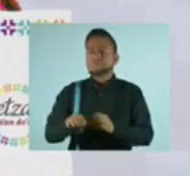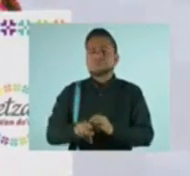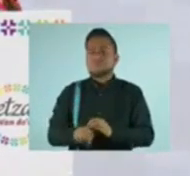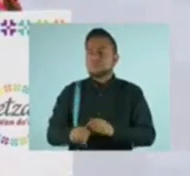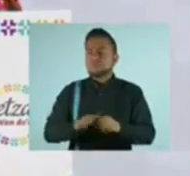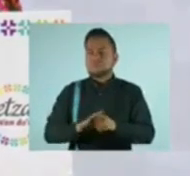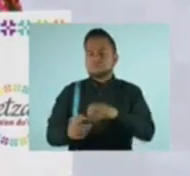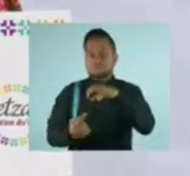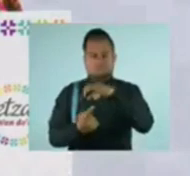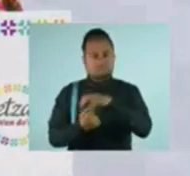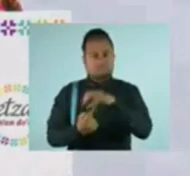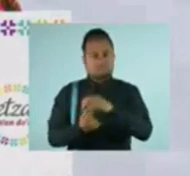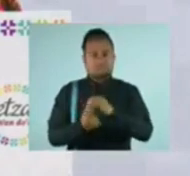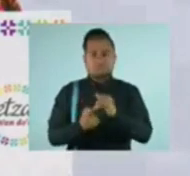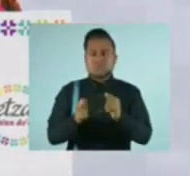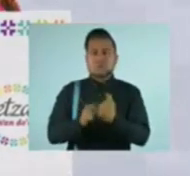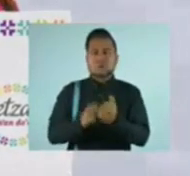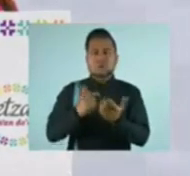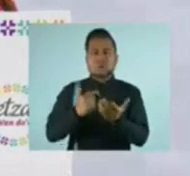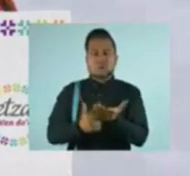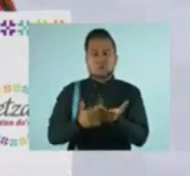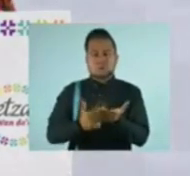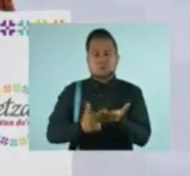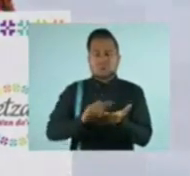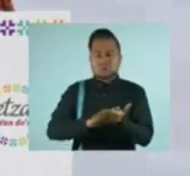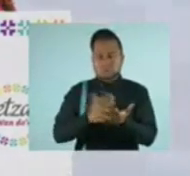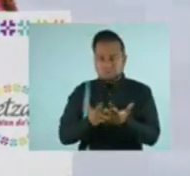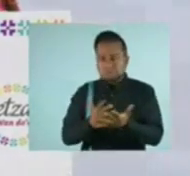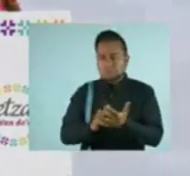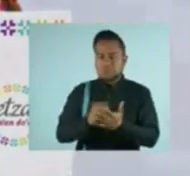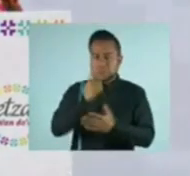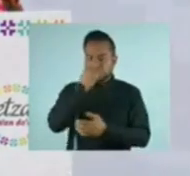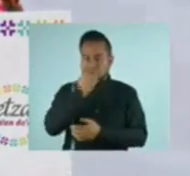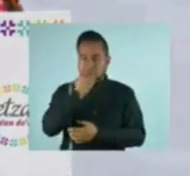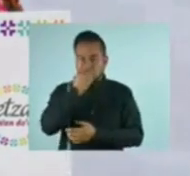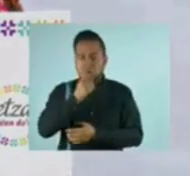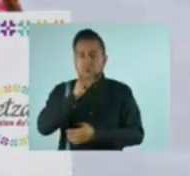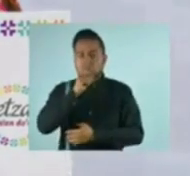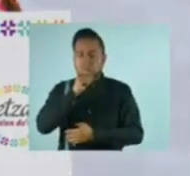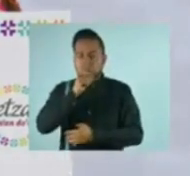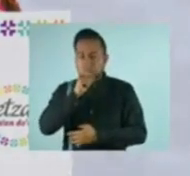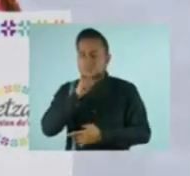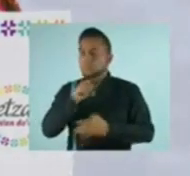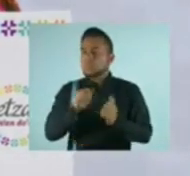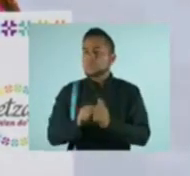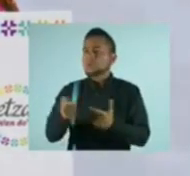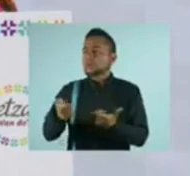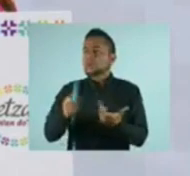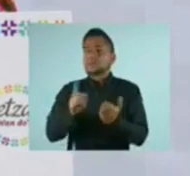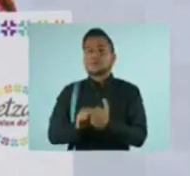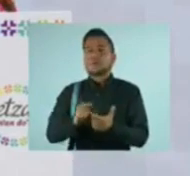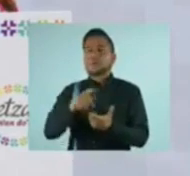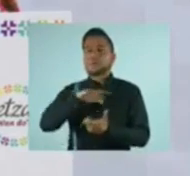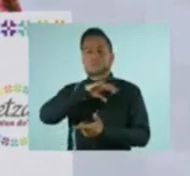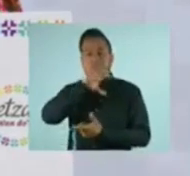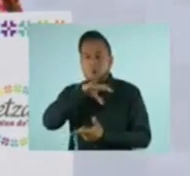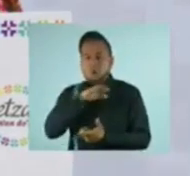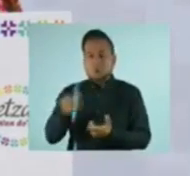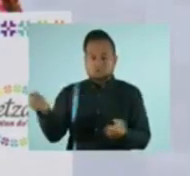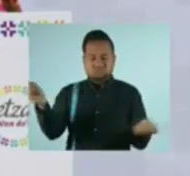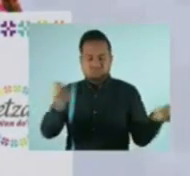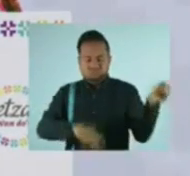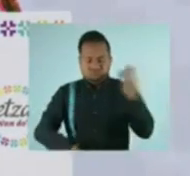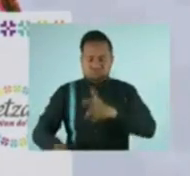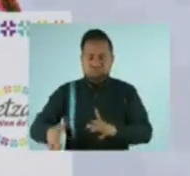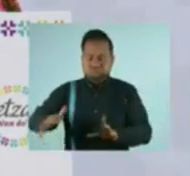un hongo frito con ajo, y luego también en escabeche. Lo tenemos